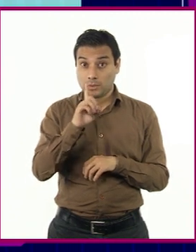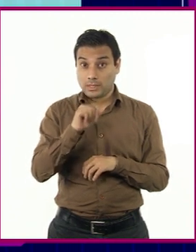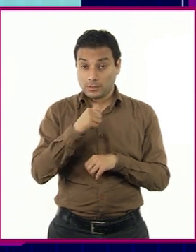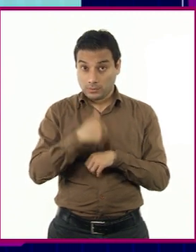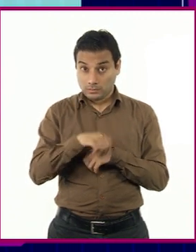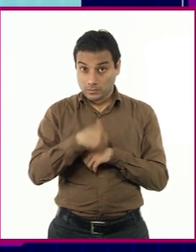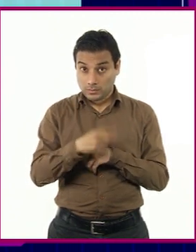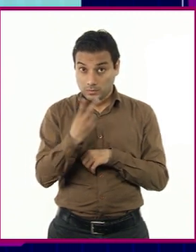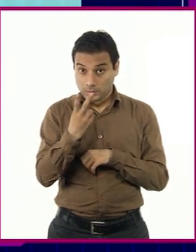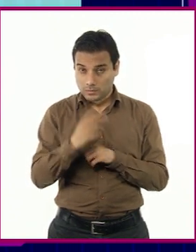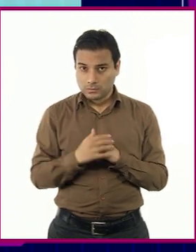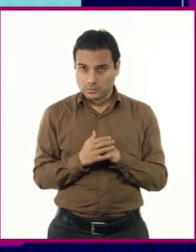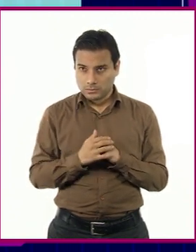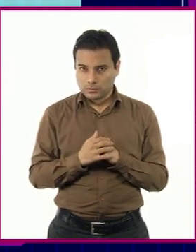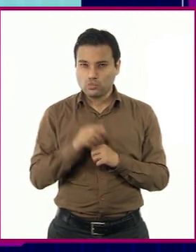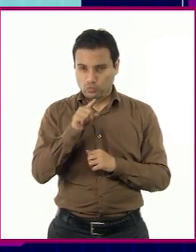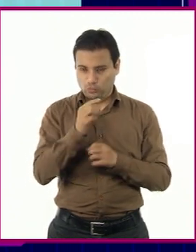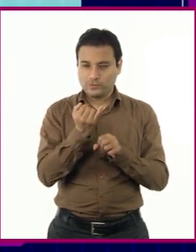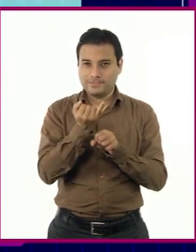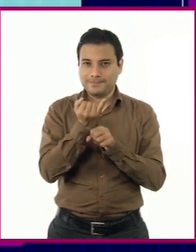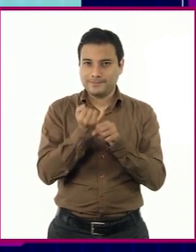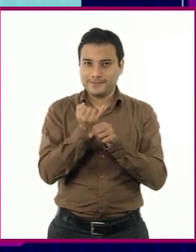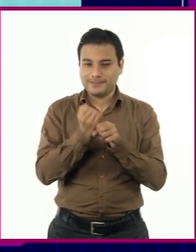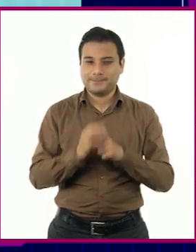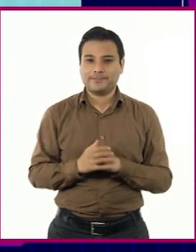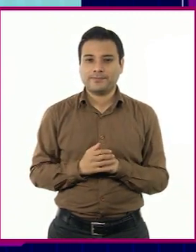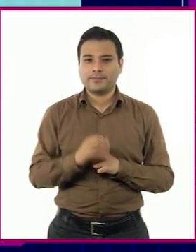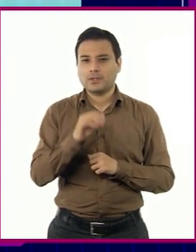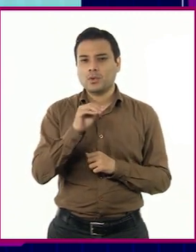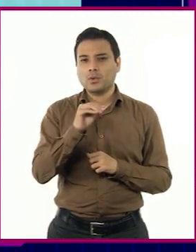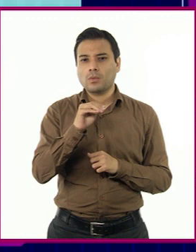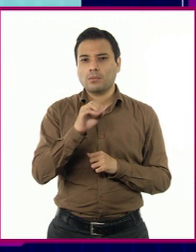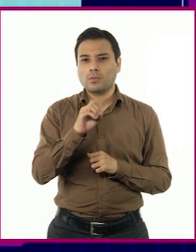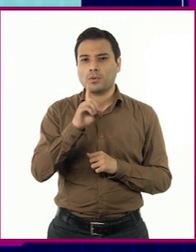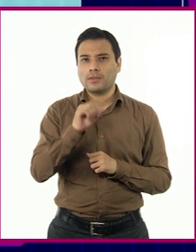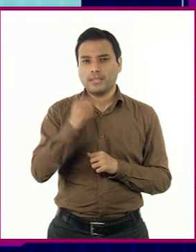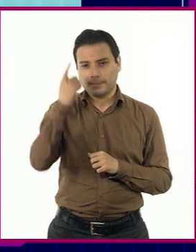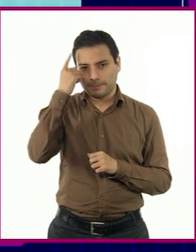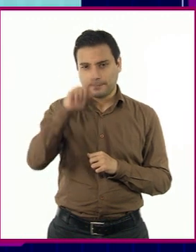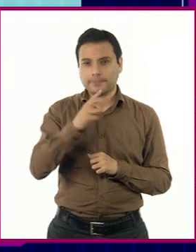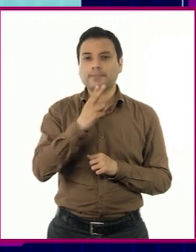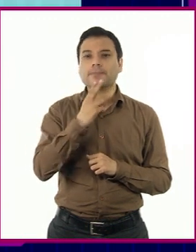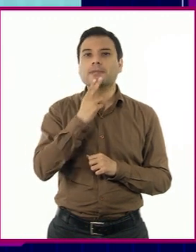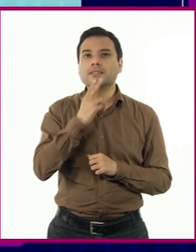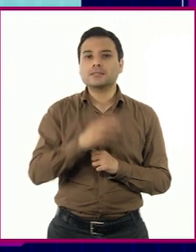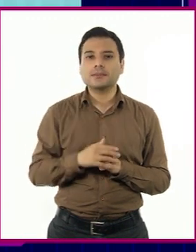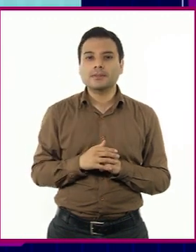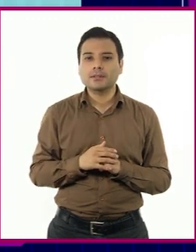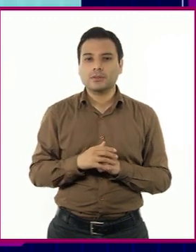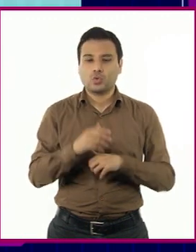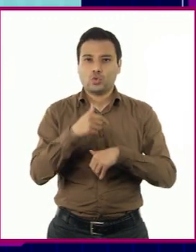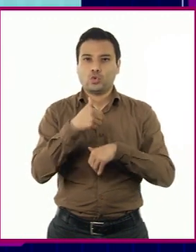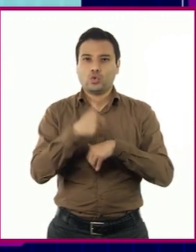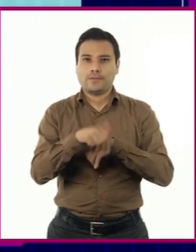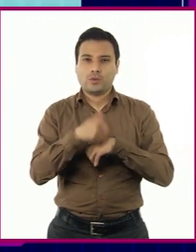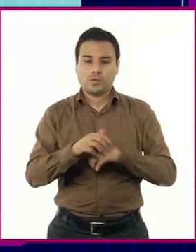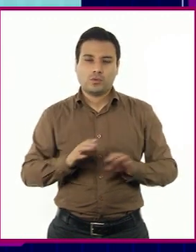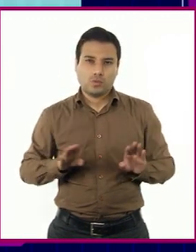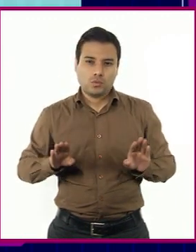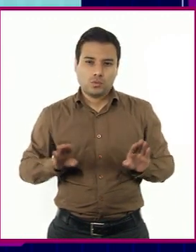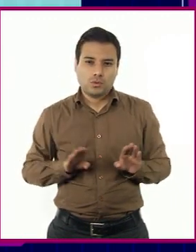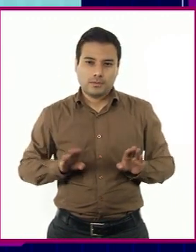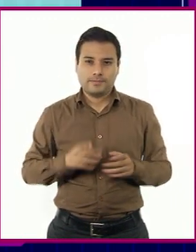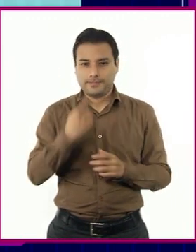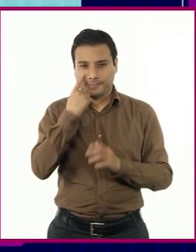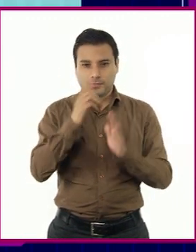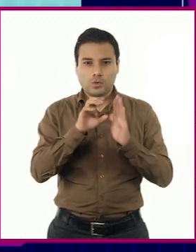casos? Investígalo. La moda se utiliza cuando los datos son cualitativos, por ejemplo,